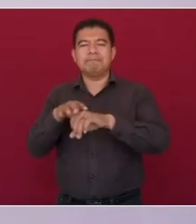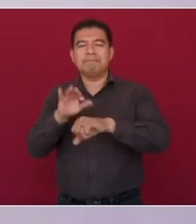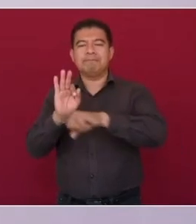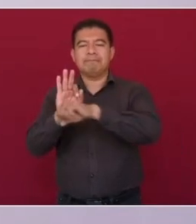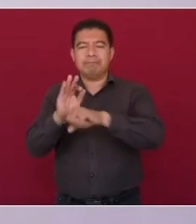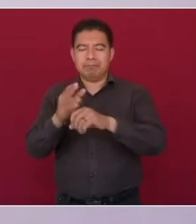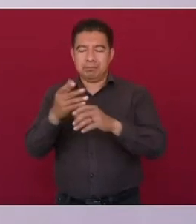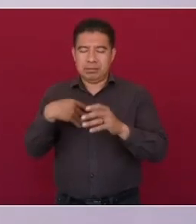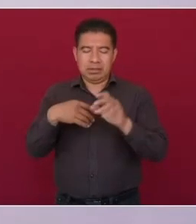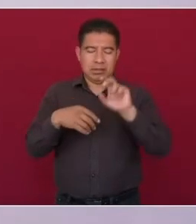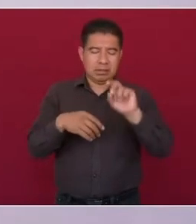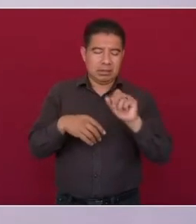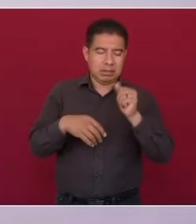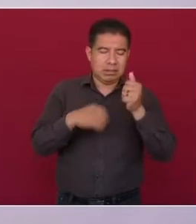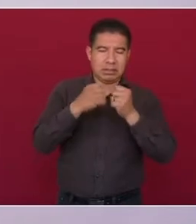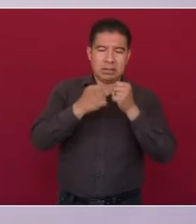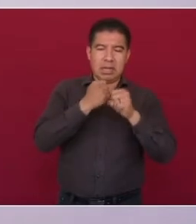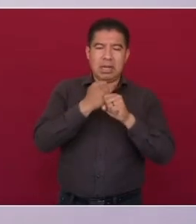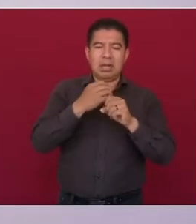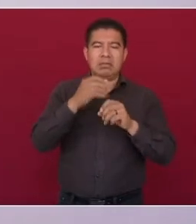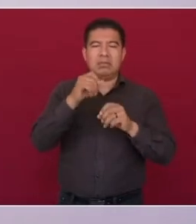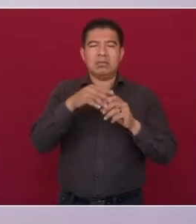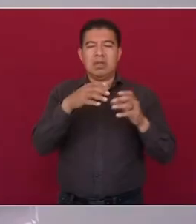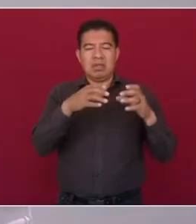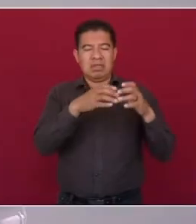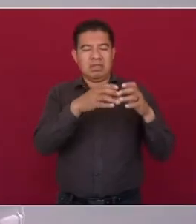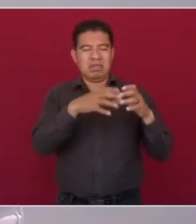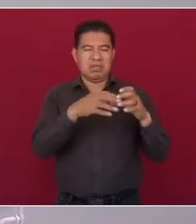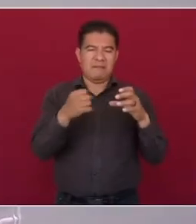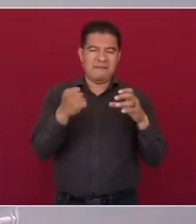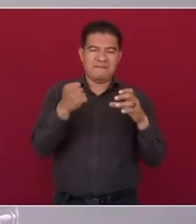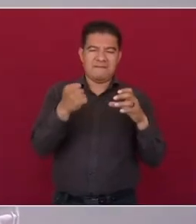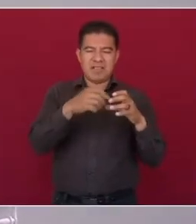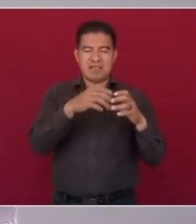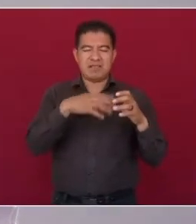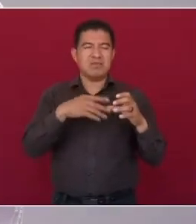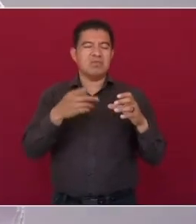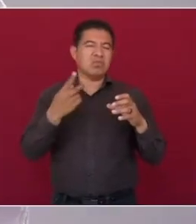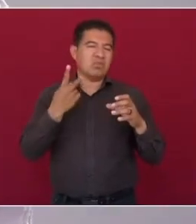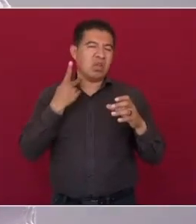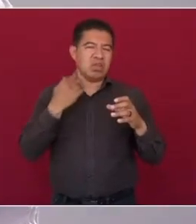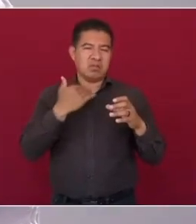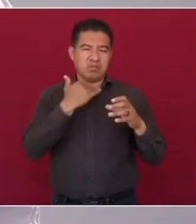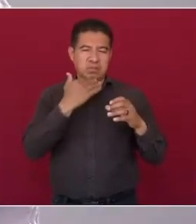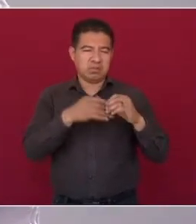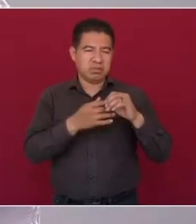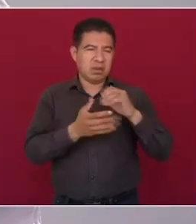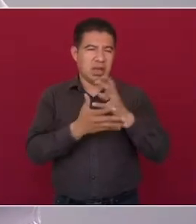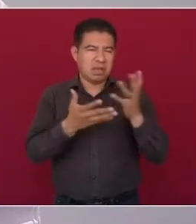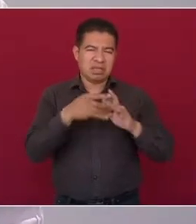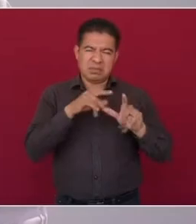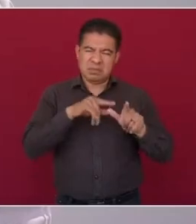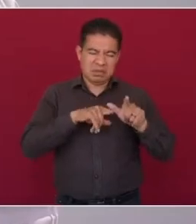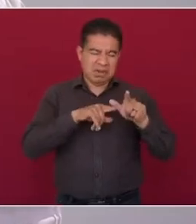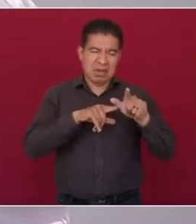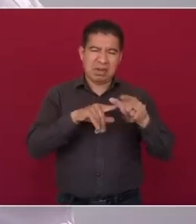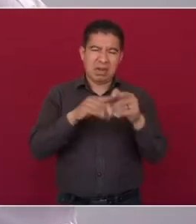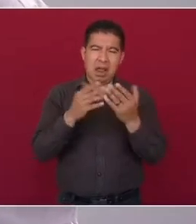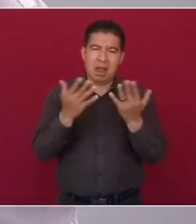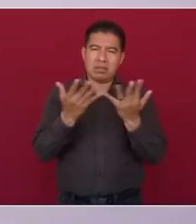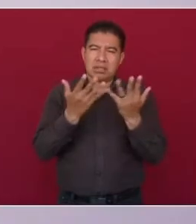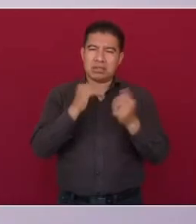los 36 años del periodo neoliberal o neoporfirista, nunca se construyó en el